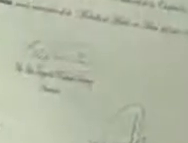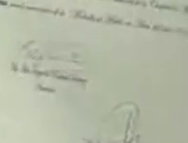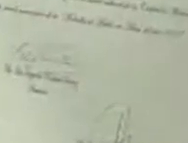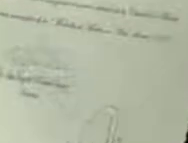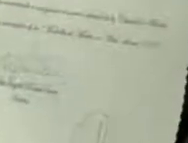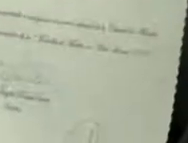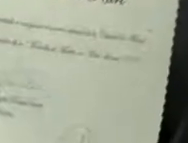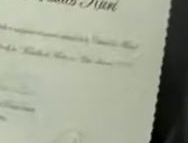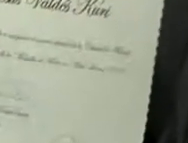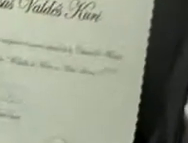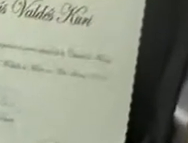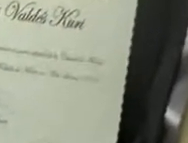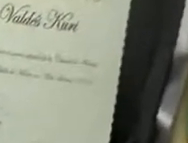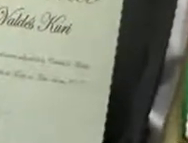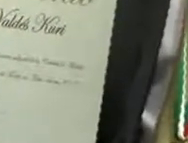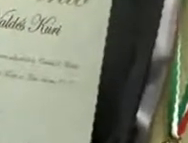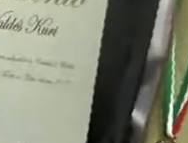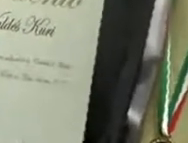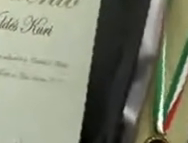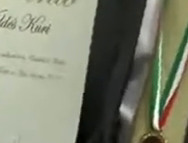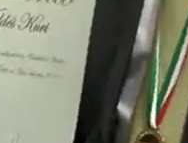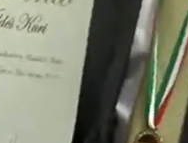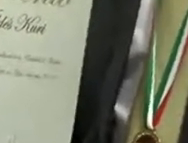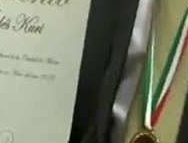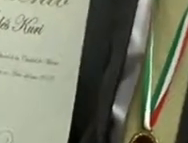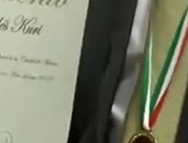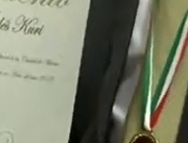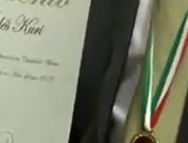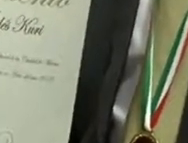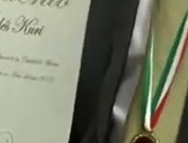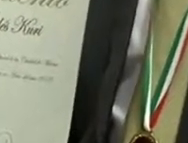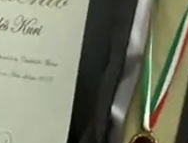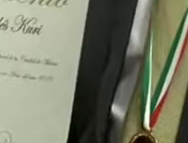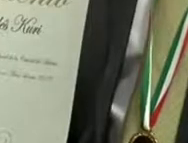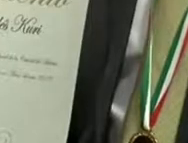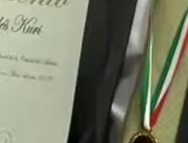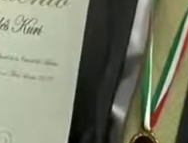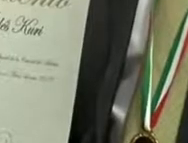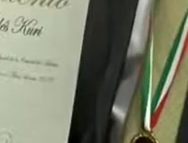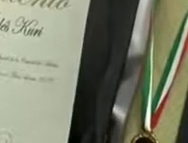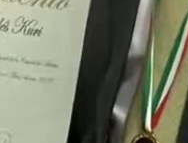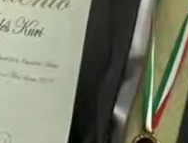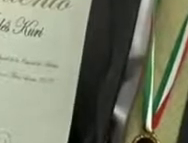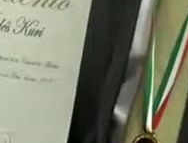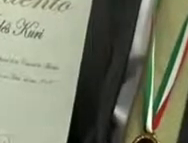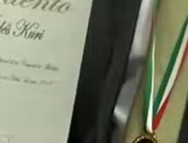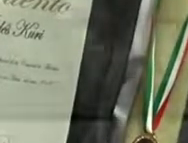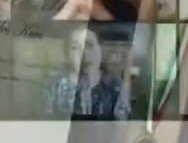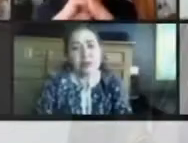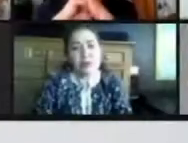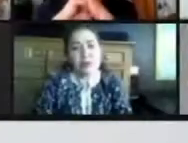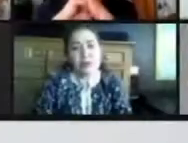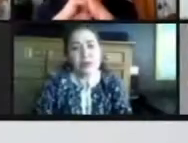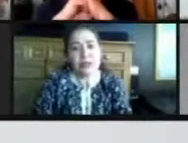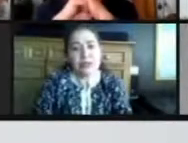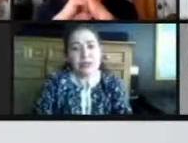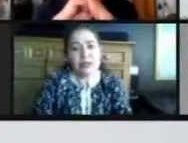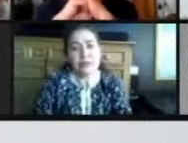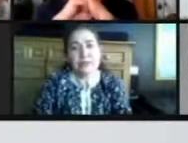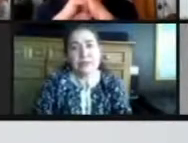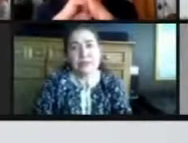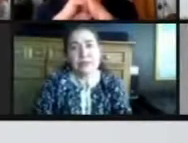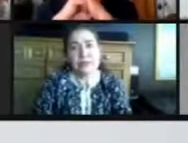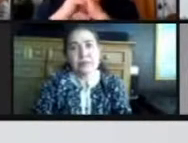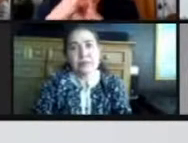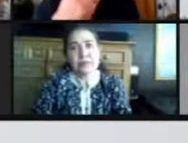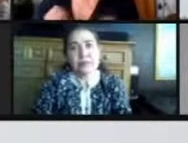le dieran más apoyo a la cultura y permitieran que las expresiones llegaran a todos lados, que fueran mucho más abiertas. Esto creo que aquí todos los